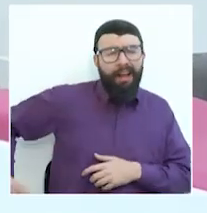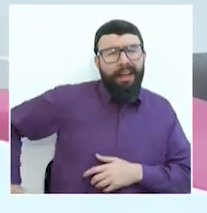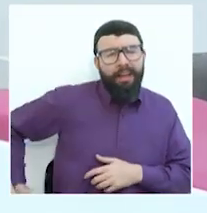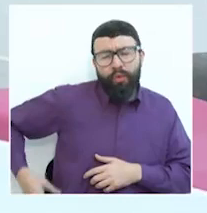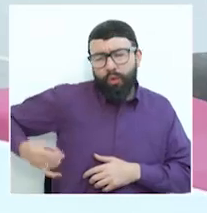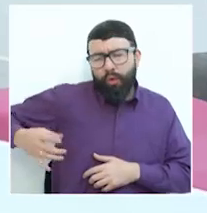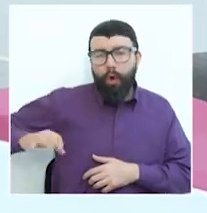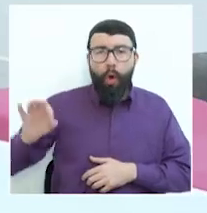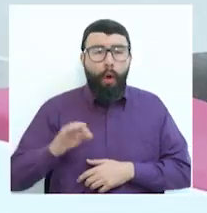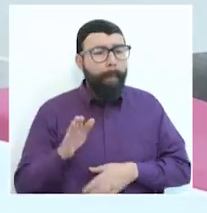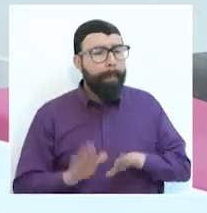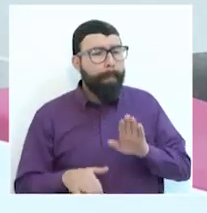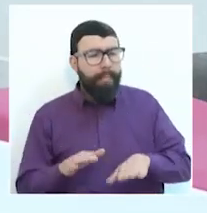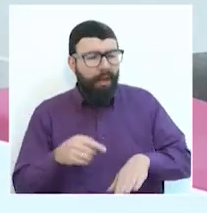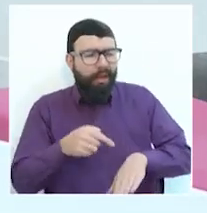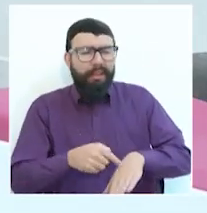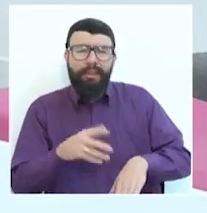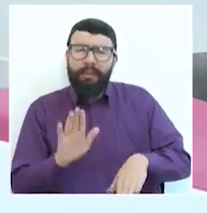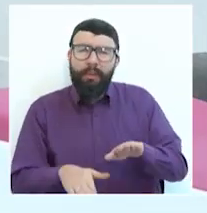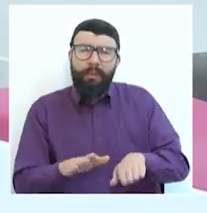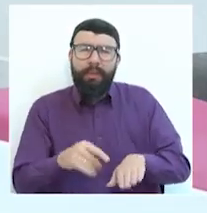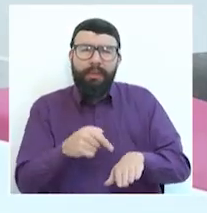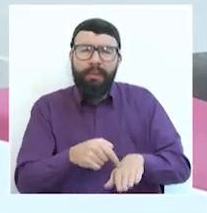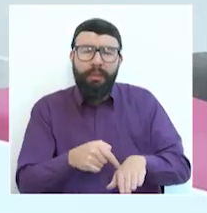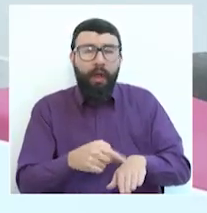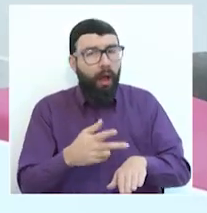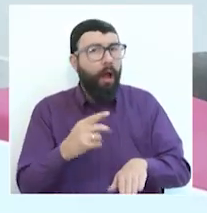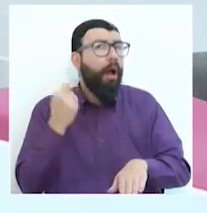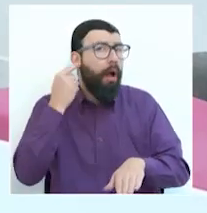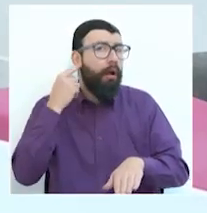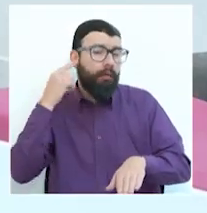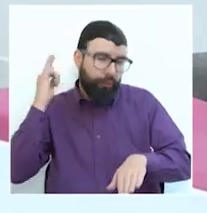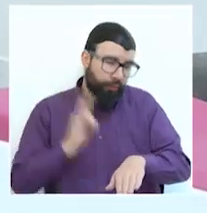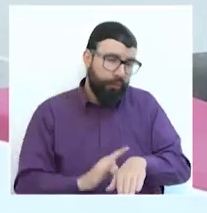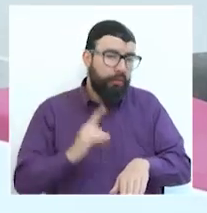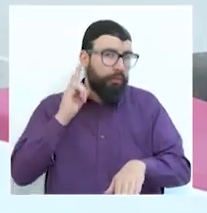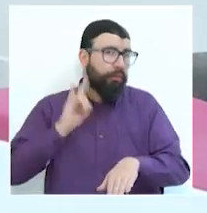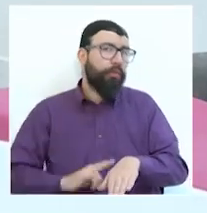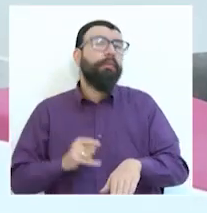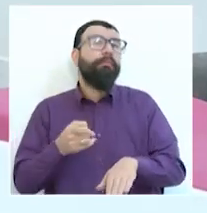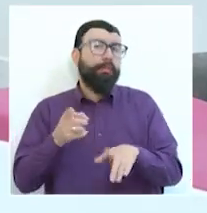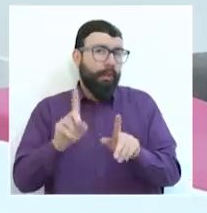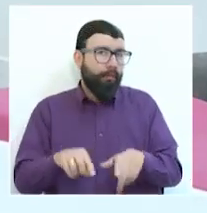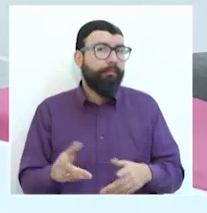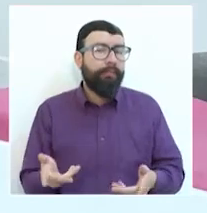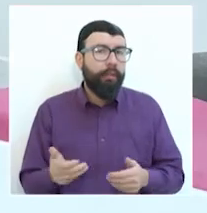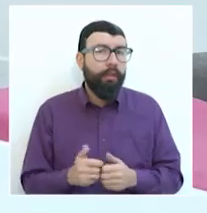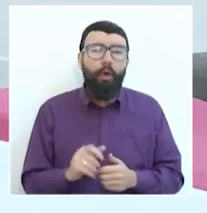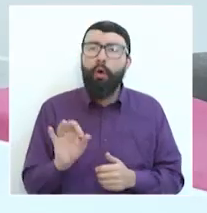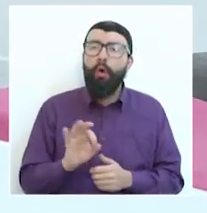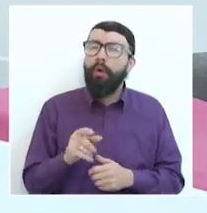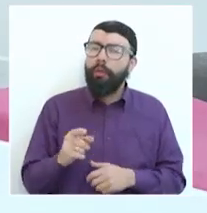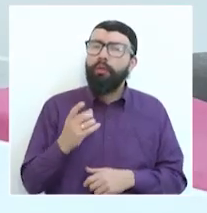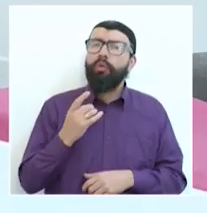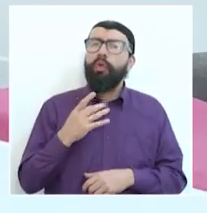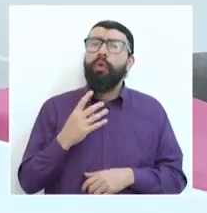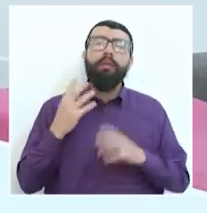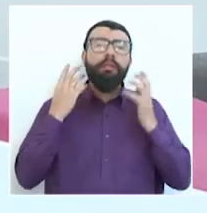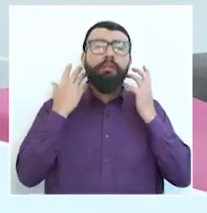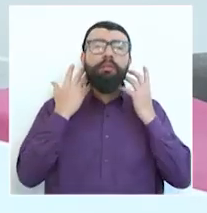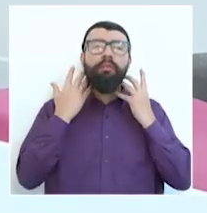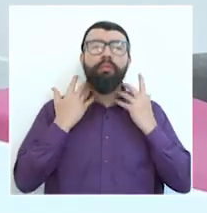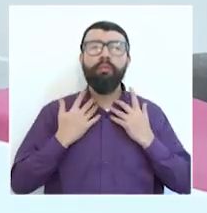del pie puede venir desde la articulación temporomandibular, o también un dolor del cuello puede venir